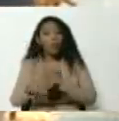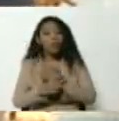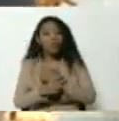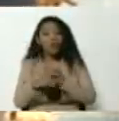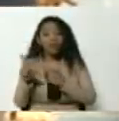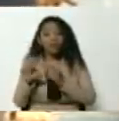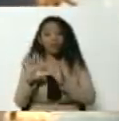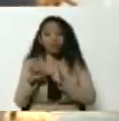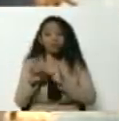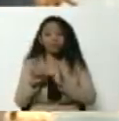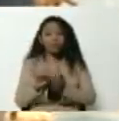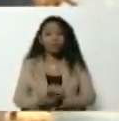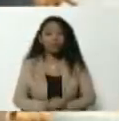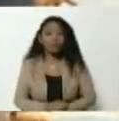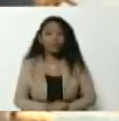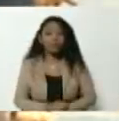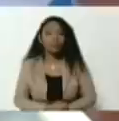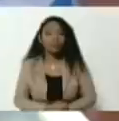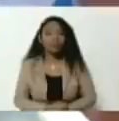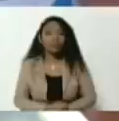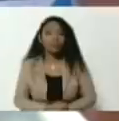tremendo ladrón.